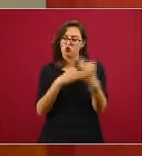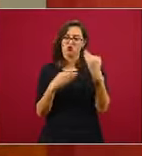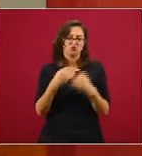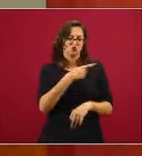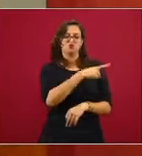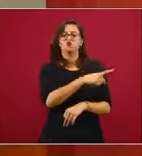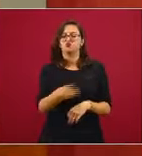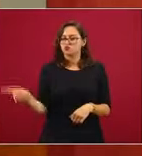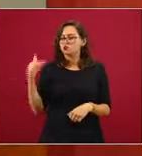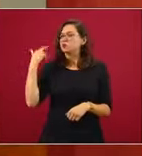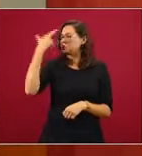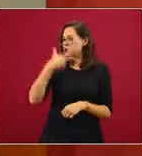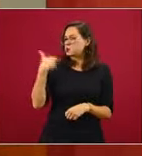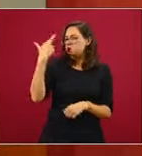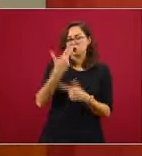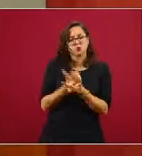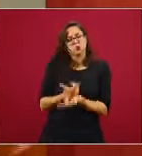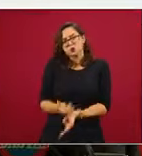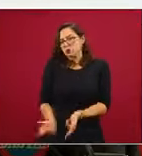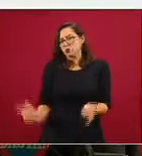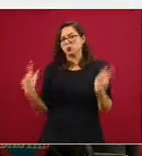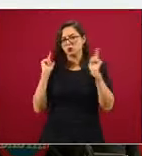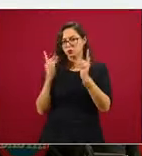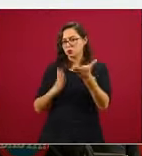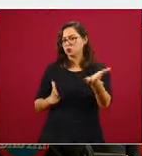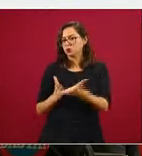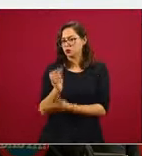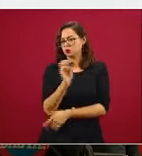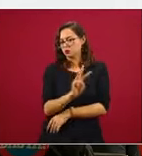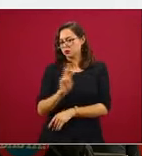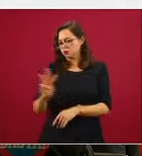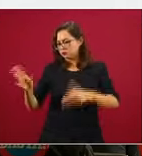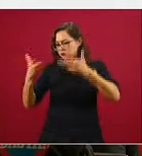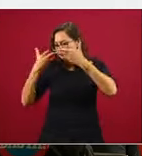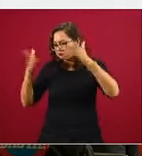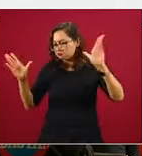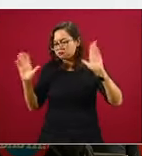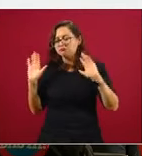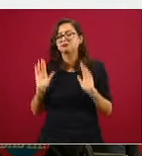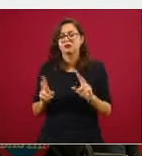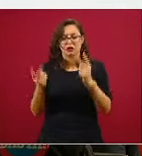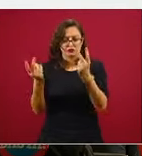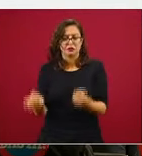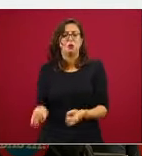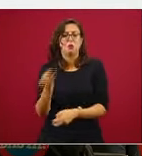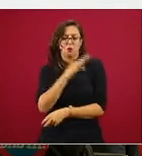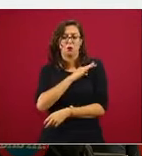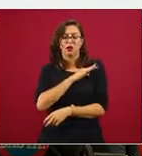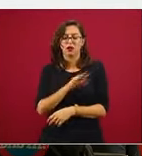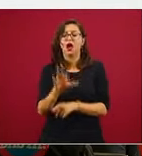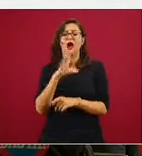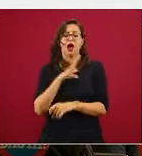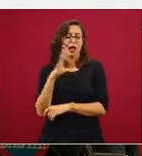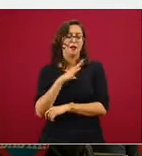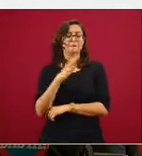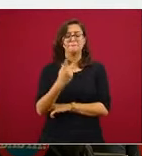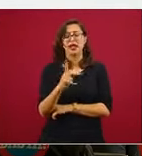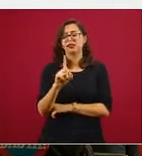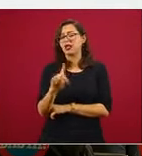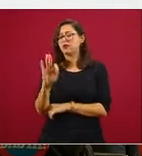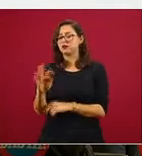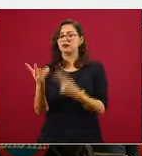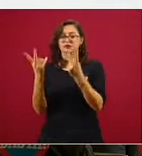de las personas que así lo deseen, los datos e inclusive descargarlos. Hay reportes en PDF y se